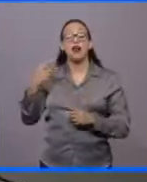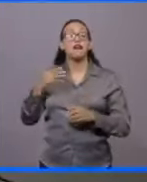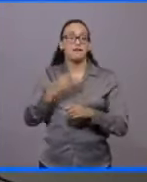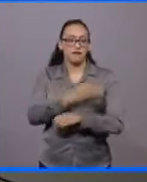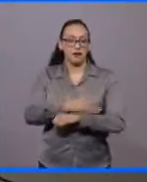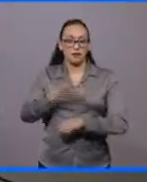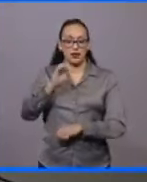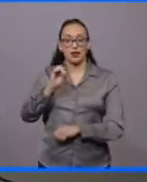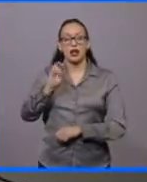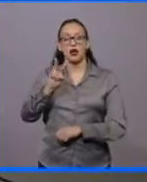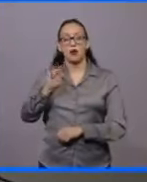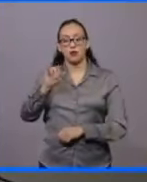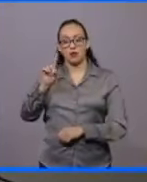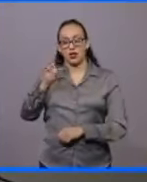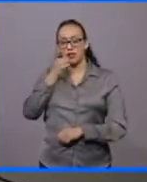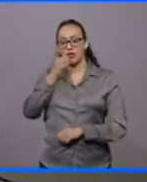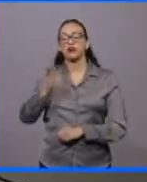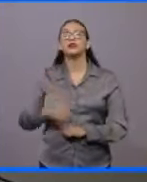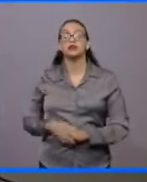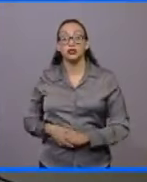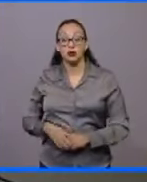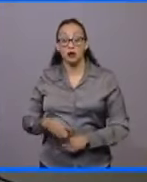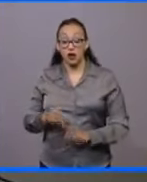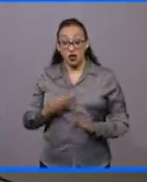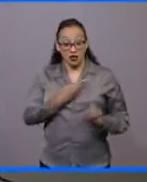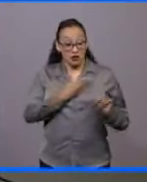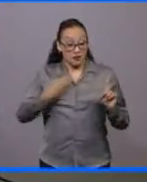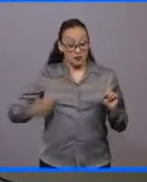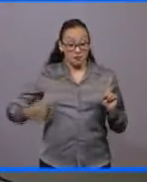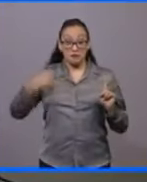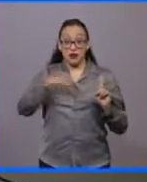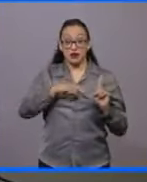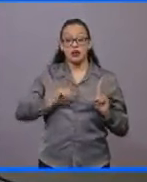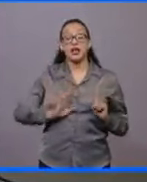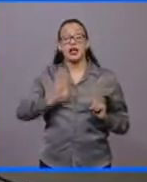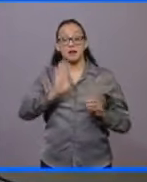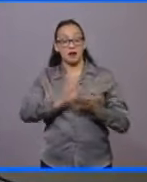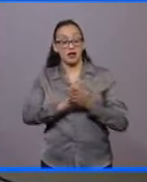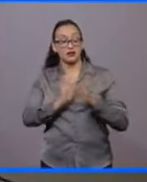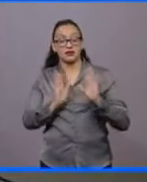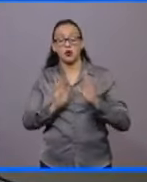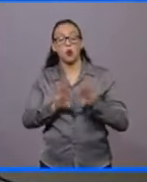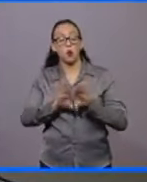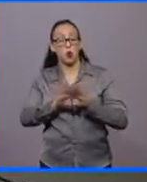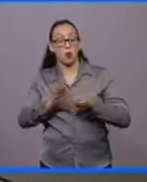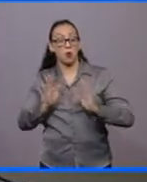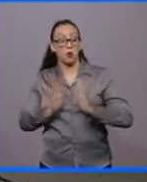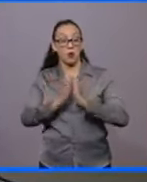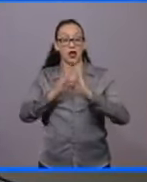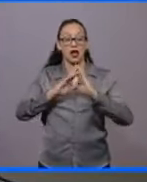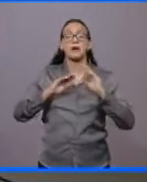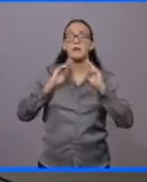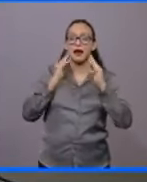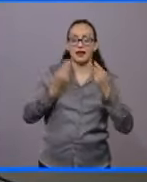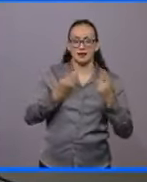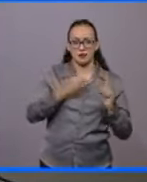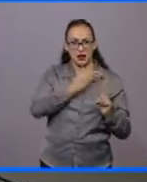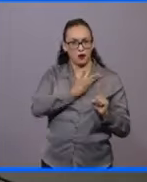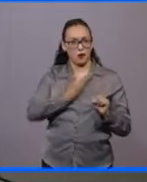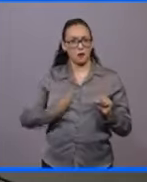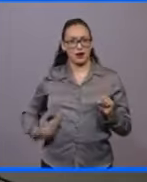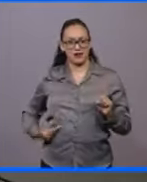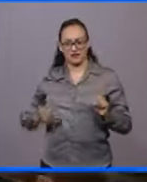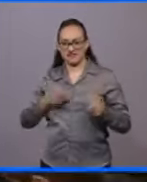Jeffrey Lichman, quien señaló que la mandataria actuó más como el brazo de relaciones públicas de una organización criminal que como presidenta